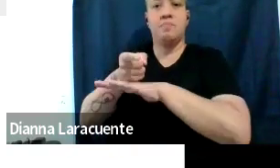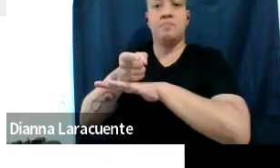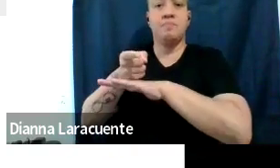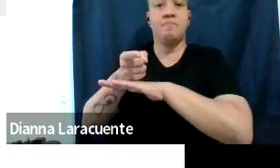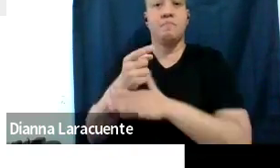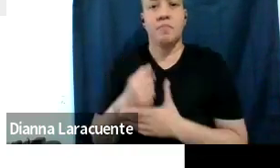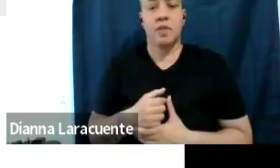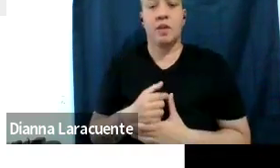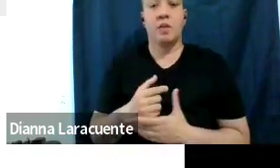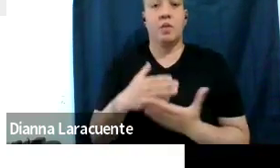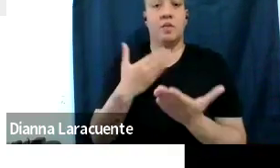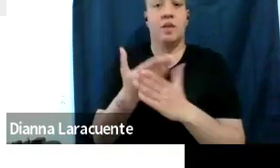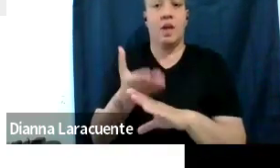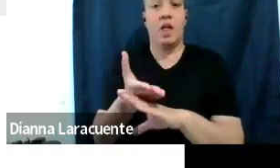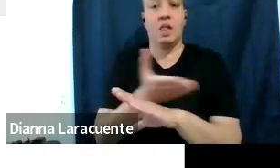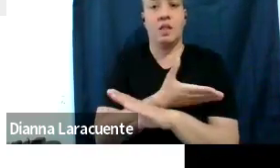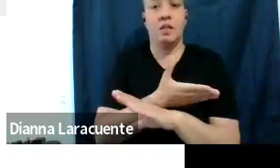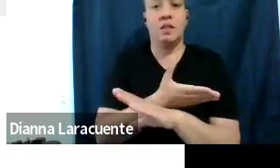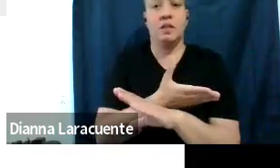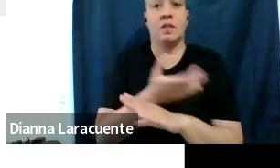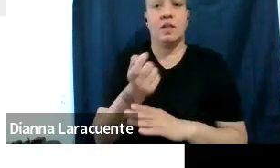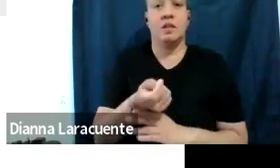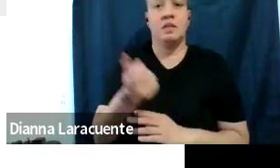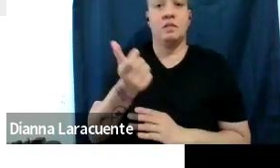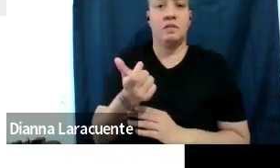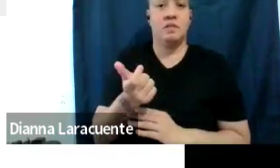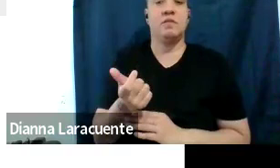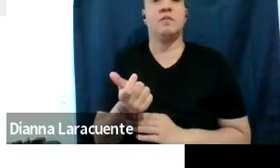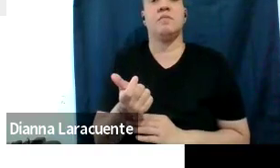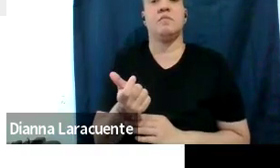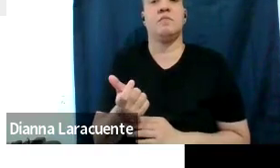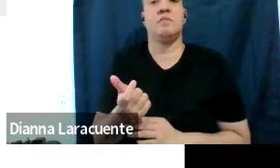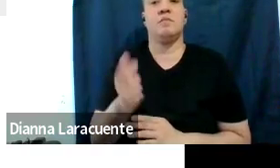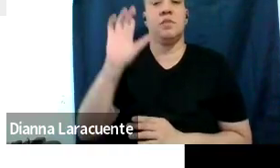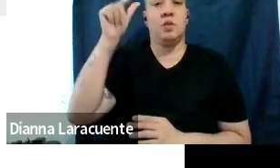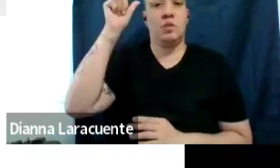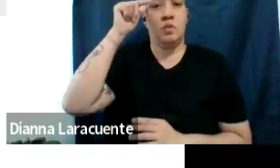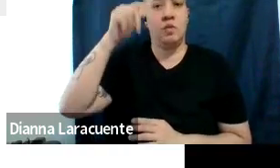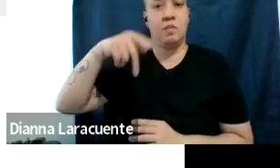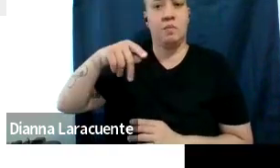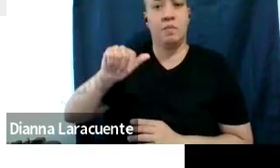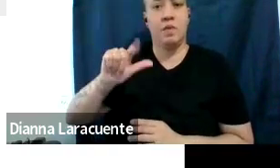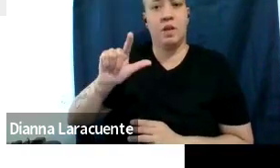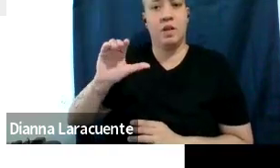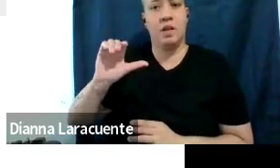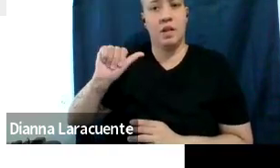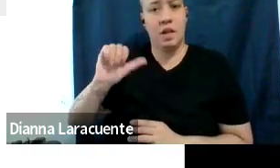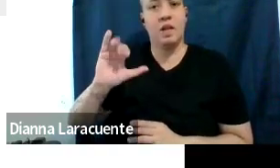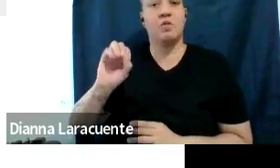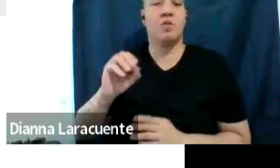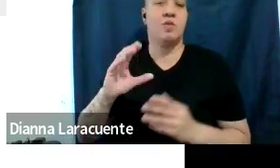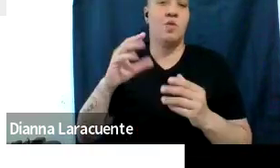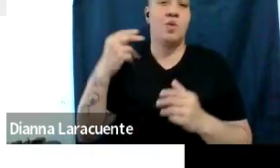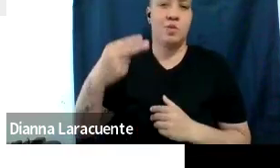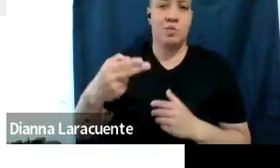porque llega antes en la destitución del gobernador Palacio, pero eso es otra historia